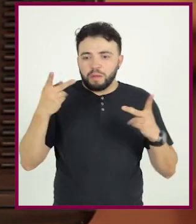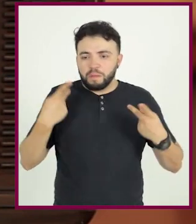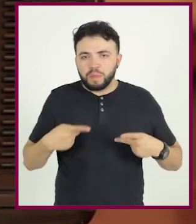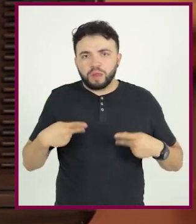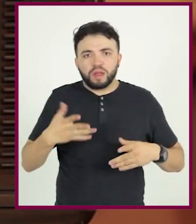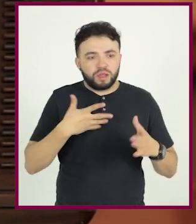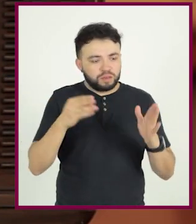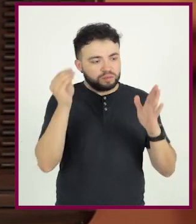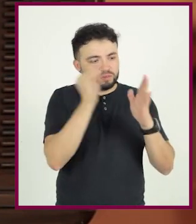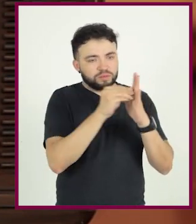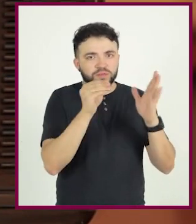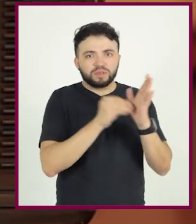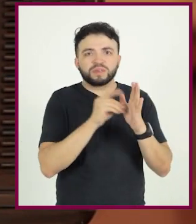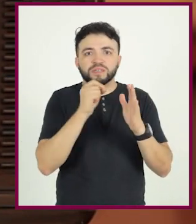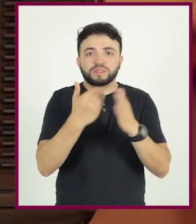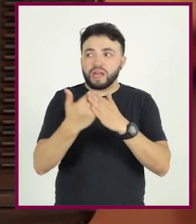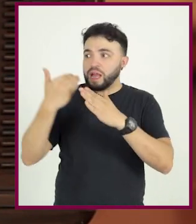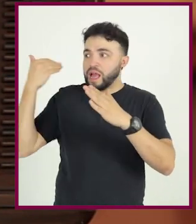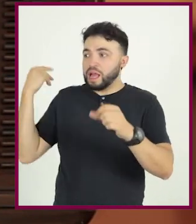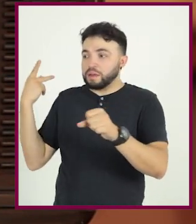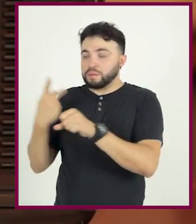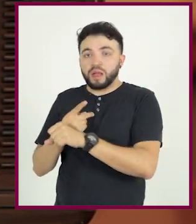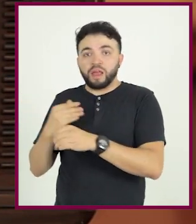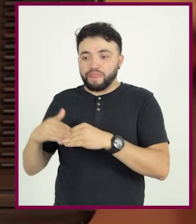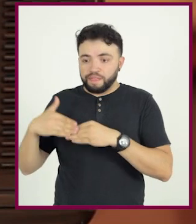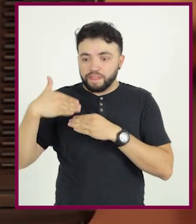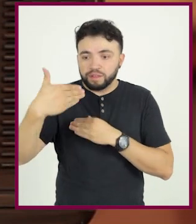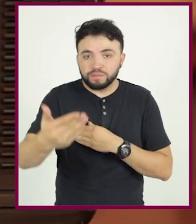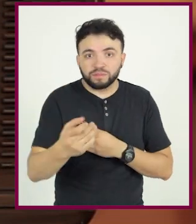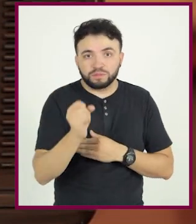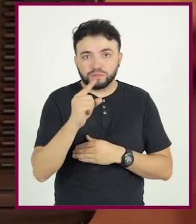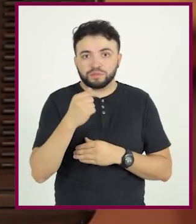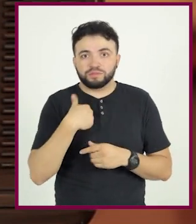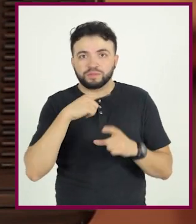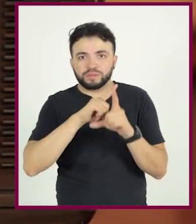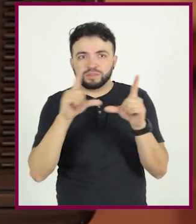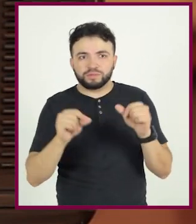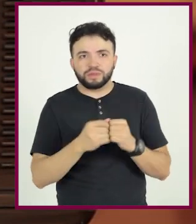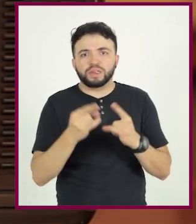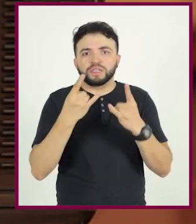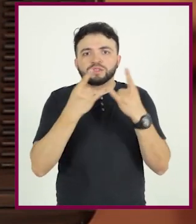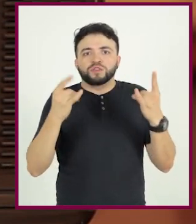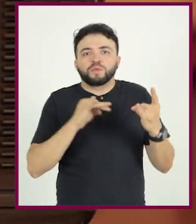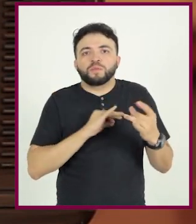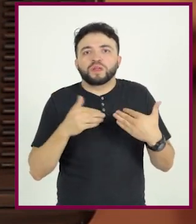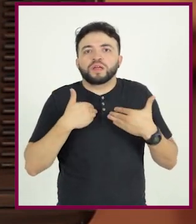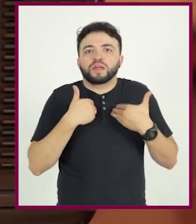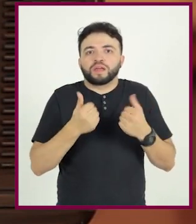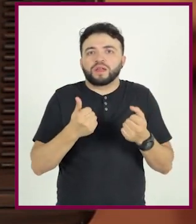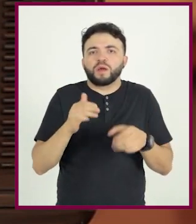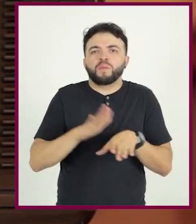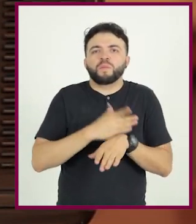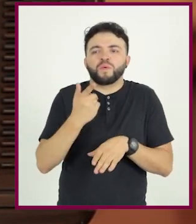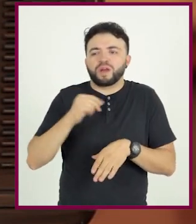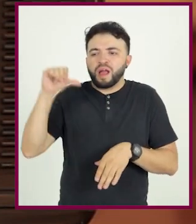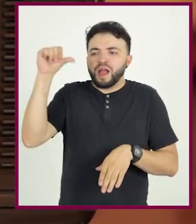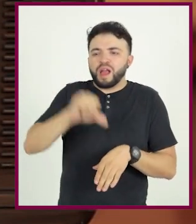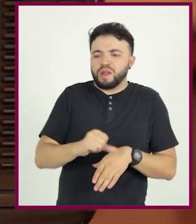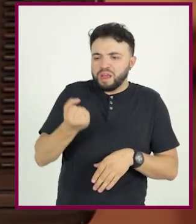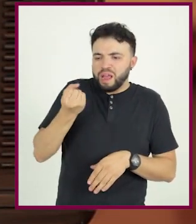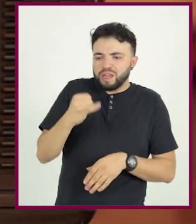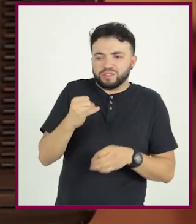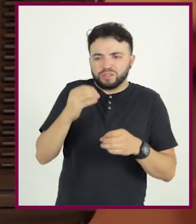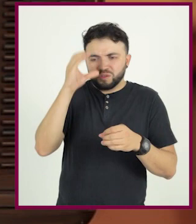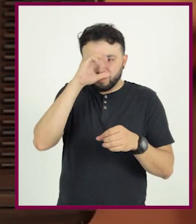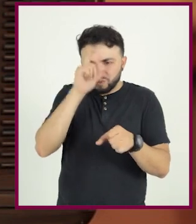y personajes que marcaron un antes y un después en nuestra patria. Con la historia podemos entender por qué las cosas son como son